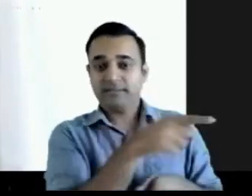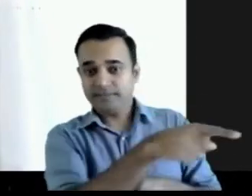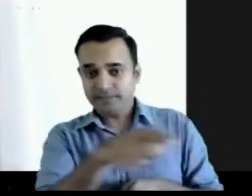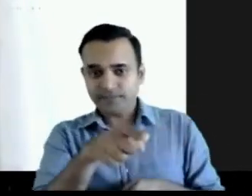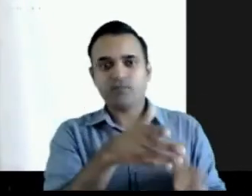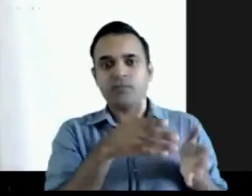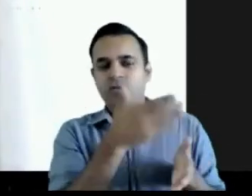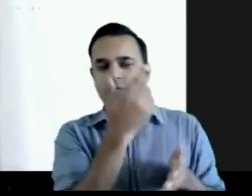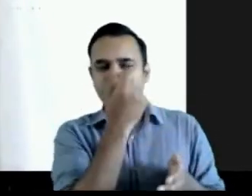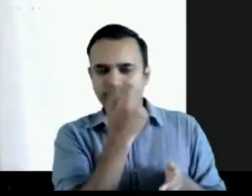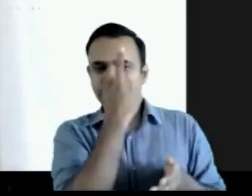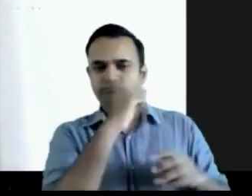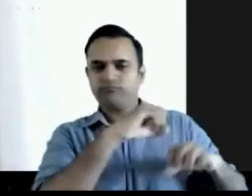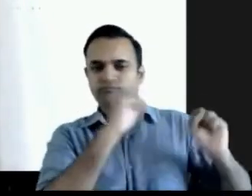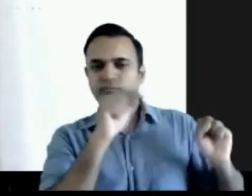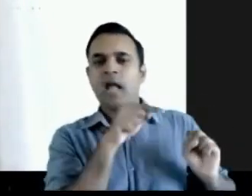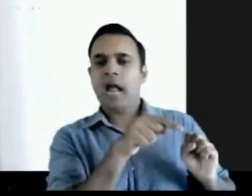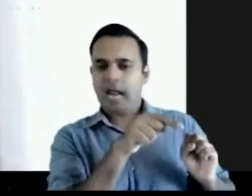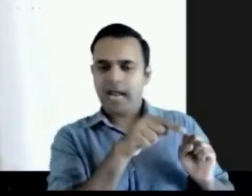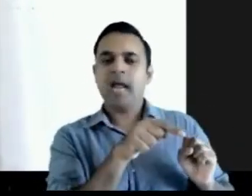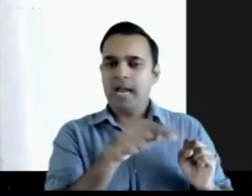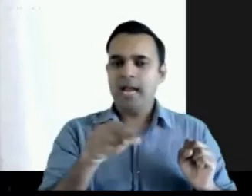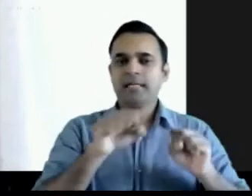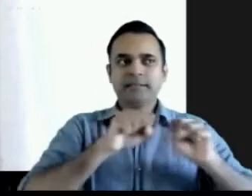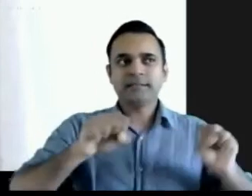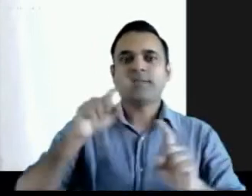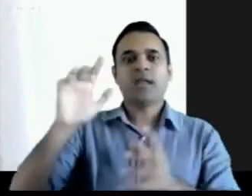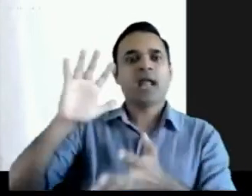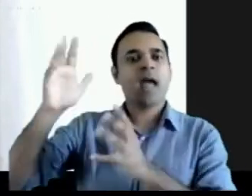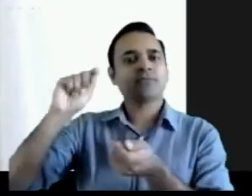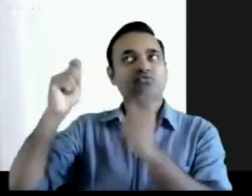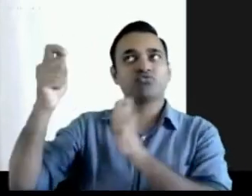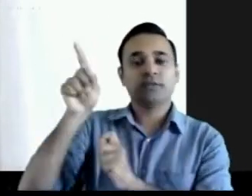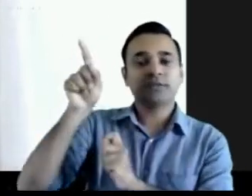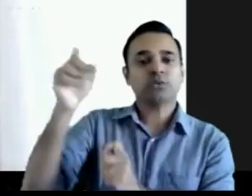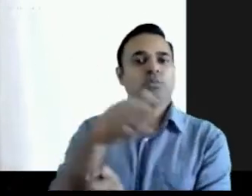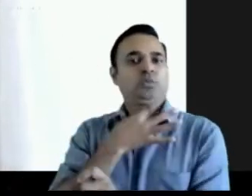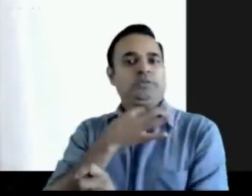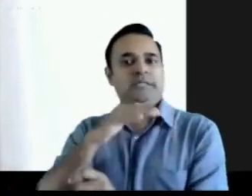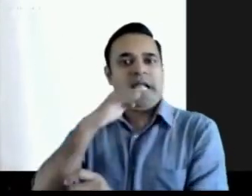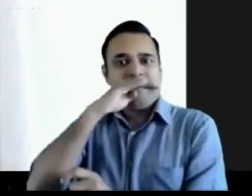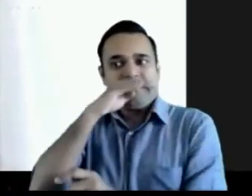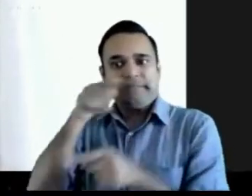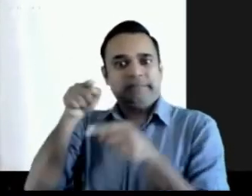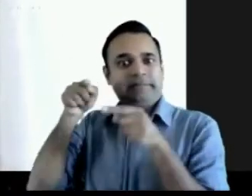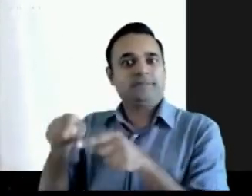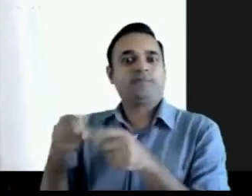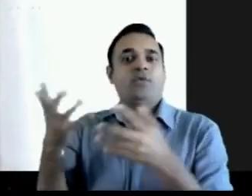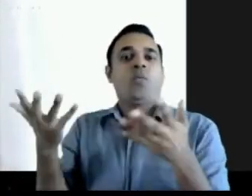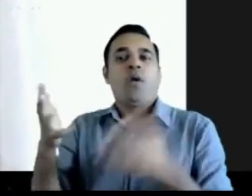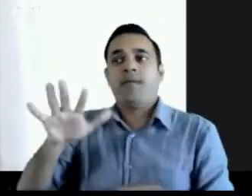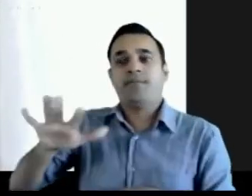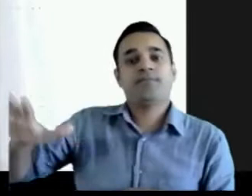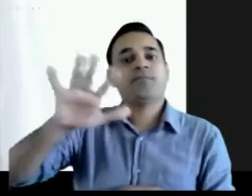américas que vivimos en múltiples amenazas así como la importancia del desarrollo de las evaluaciones y